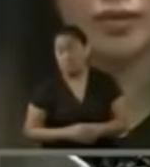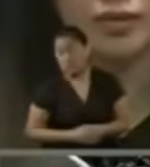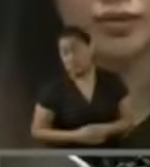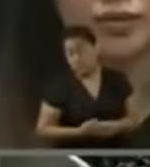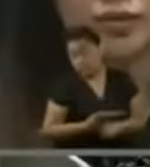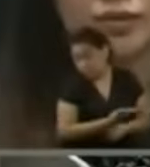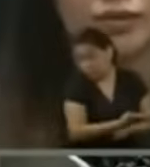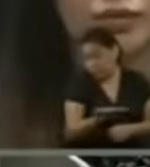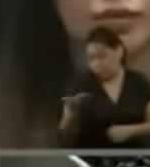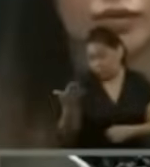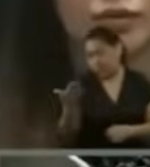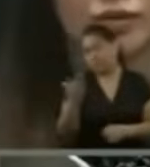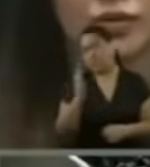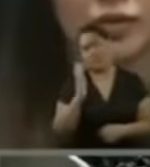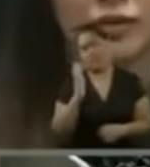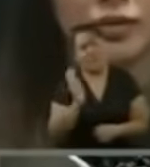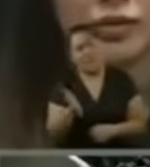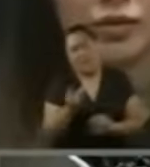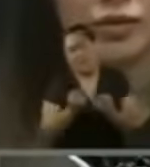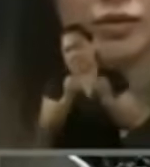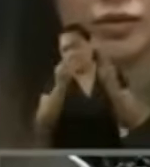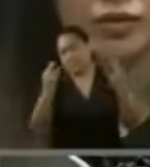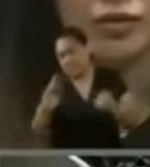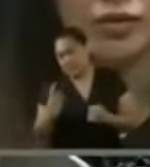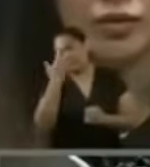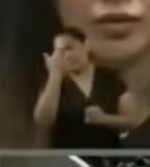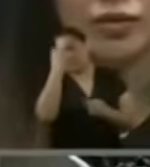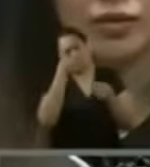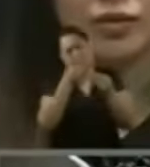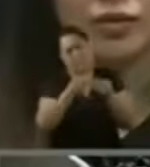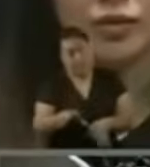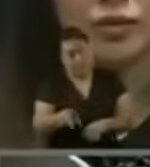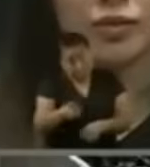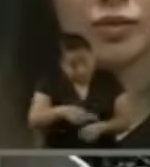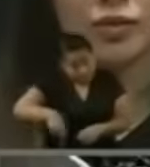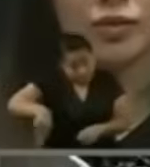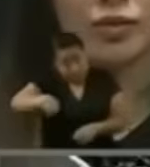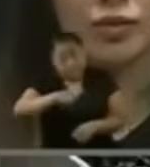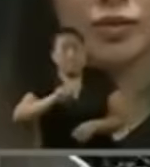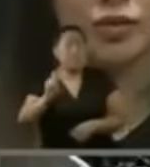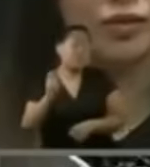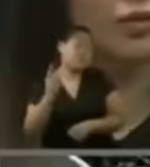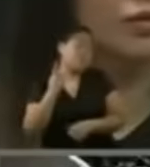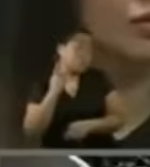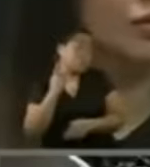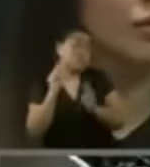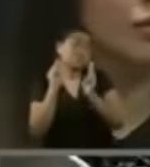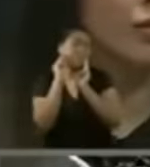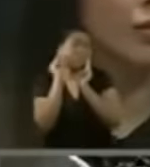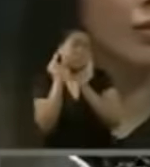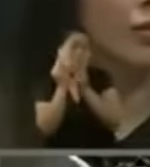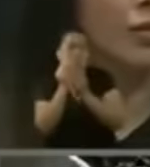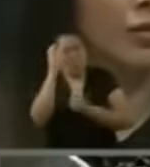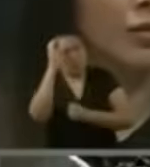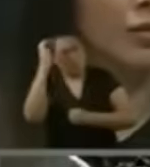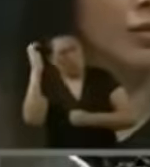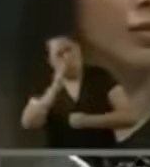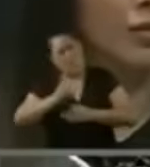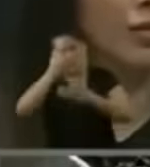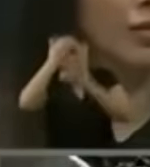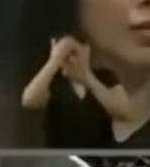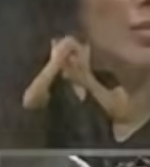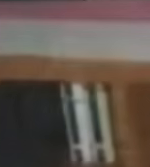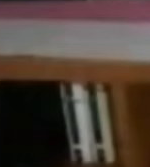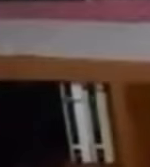Yo lo veía ayer, es increíble cómo el PRI está siguiendo la misma estrategia